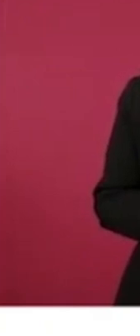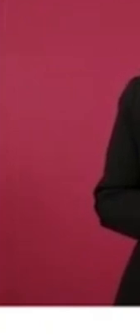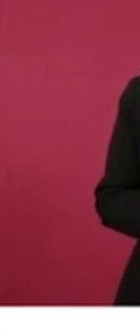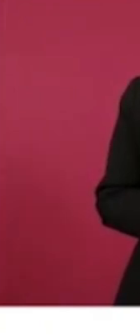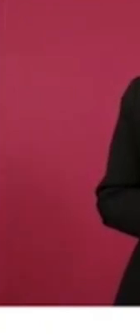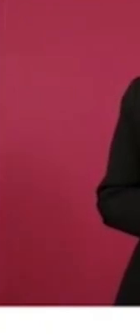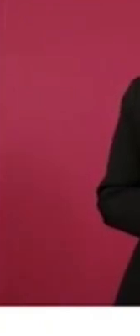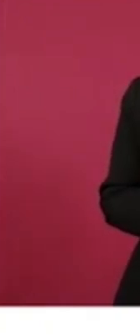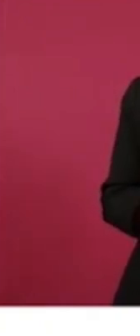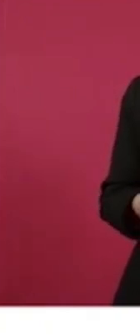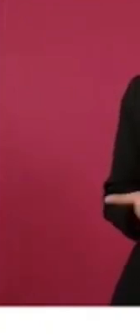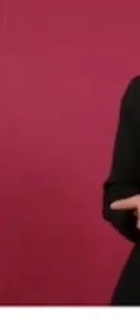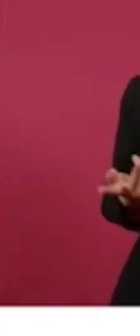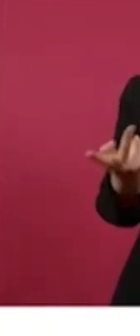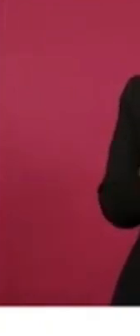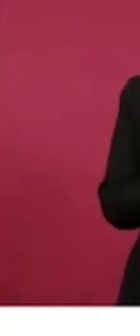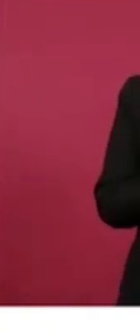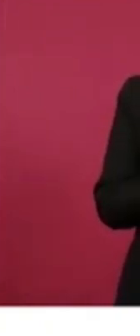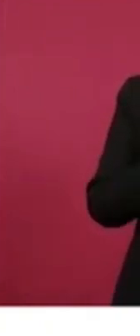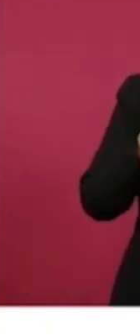Randolph, sí, tenía